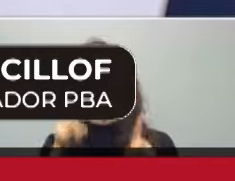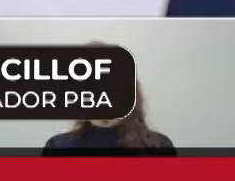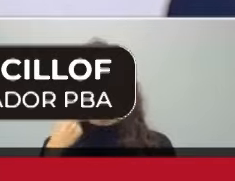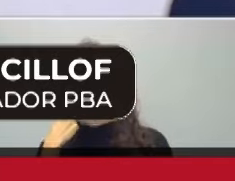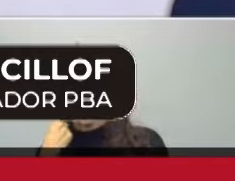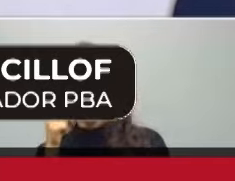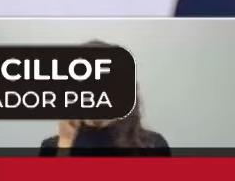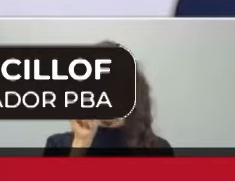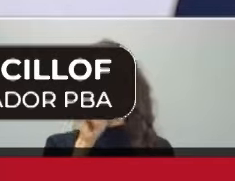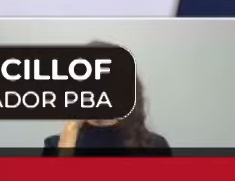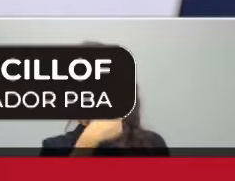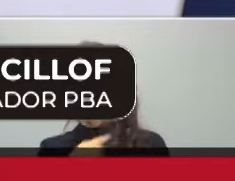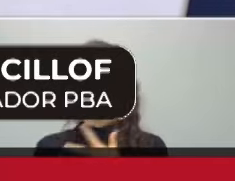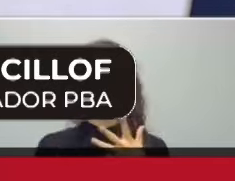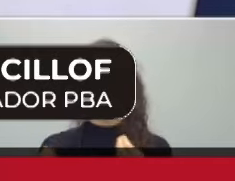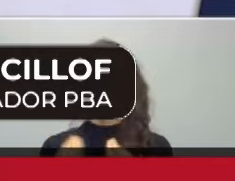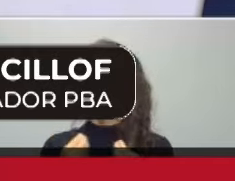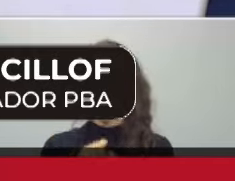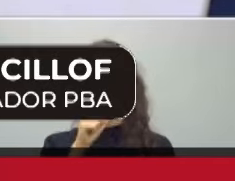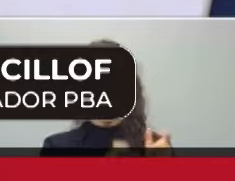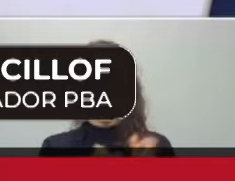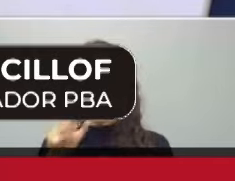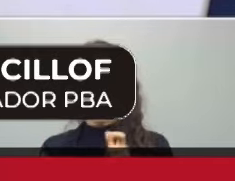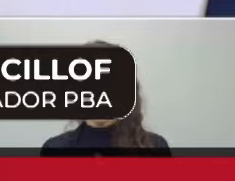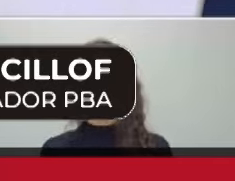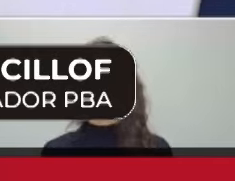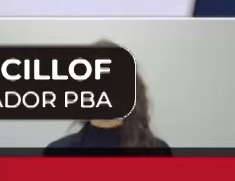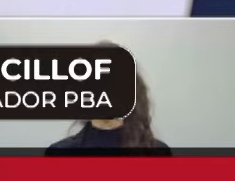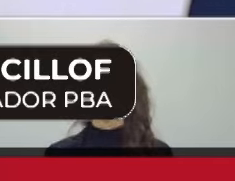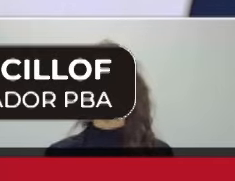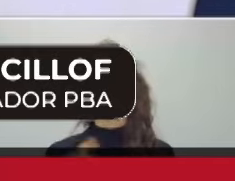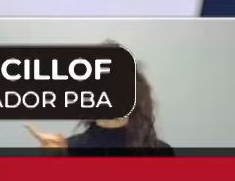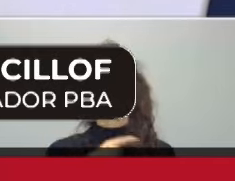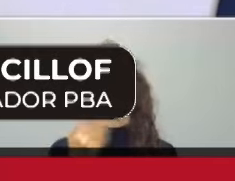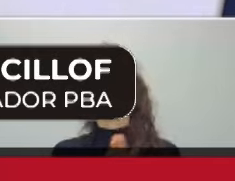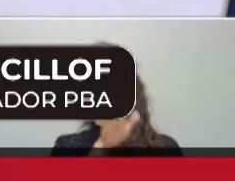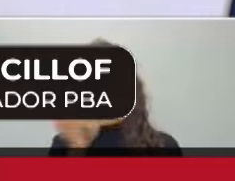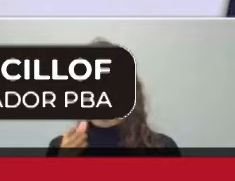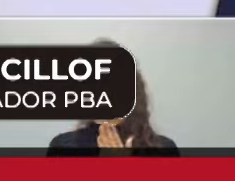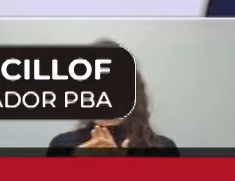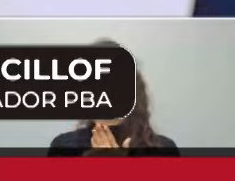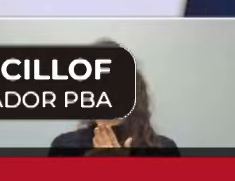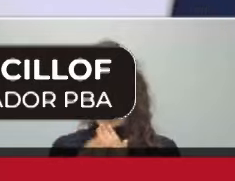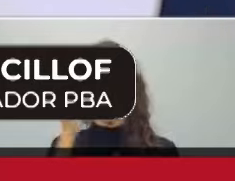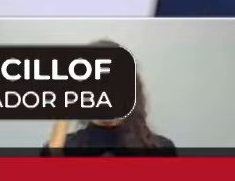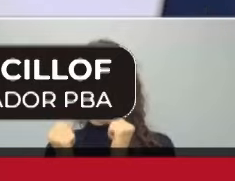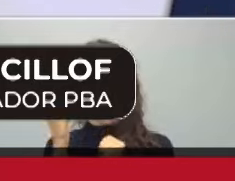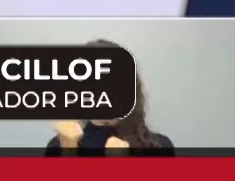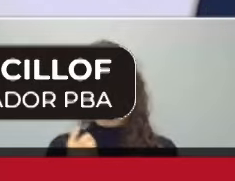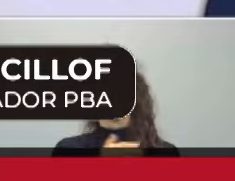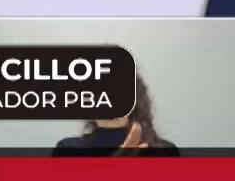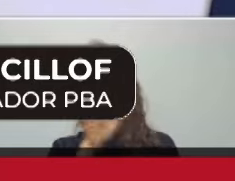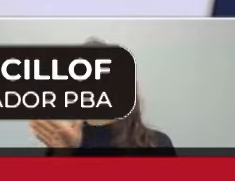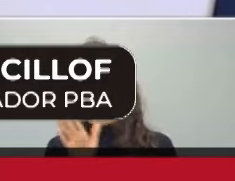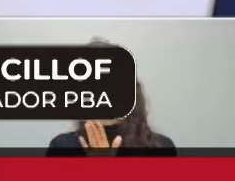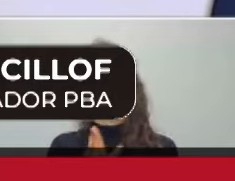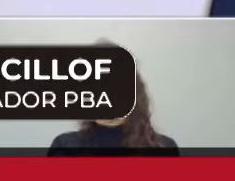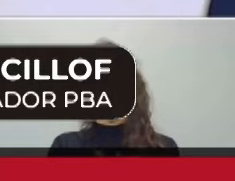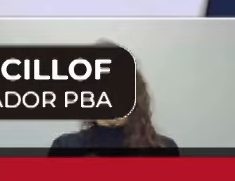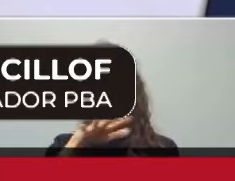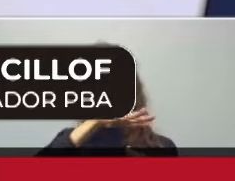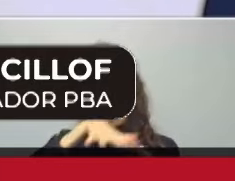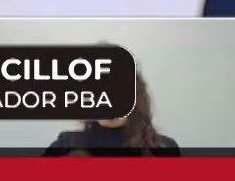intendentes e intendentas de la provincia al Ministerio de Economía para presentar formalmente